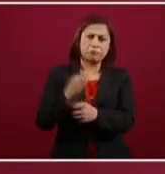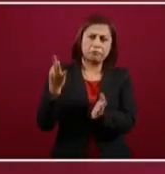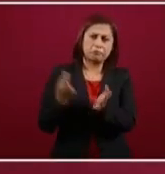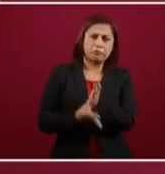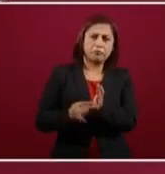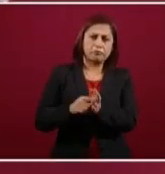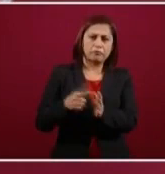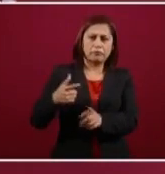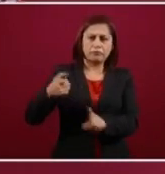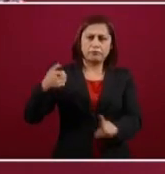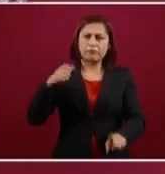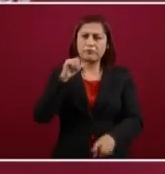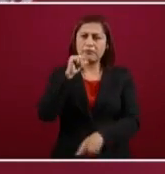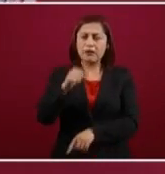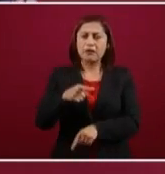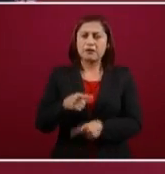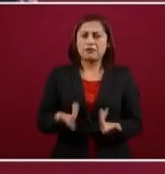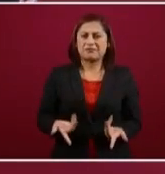oficinas